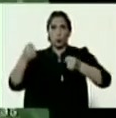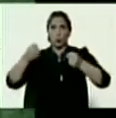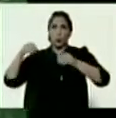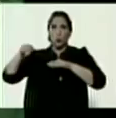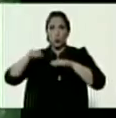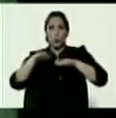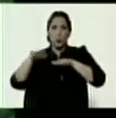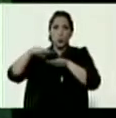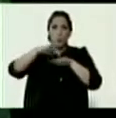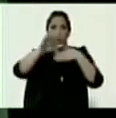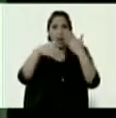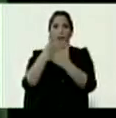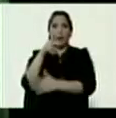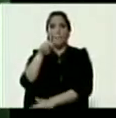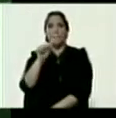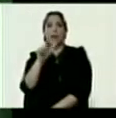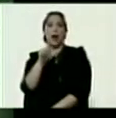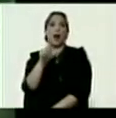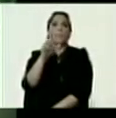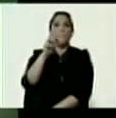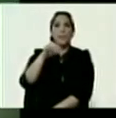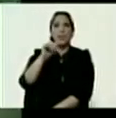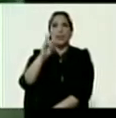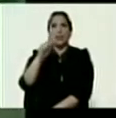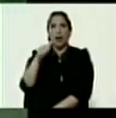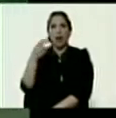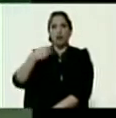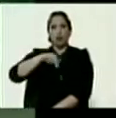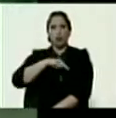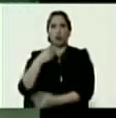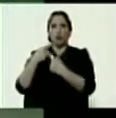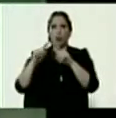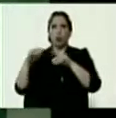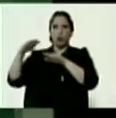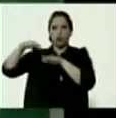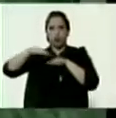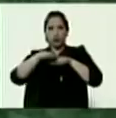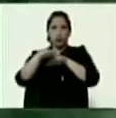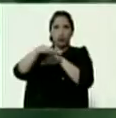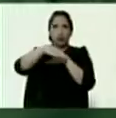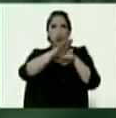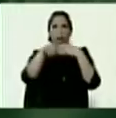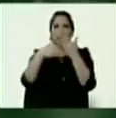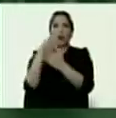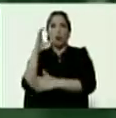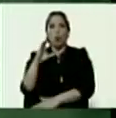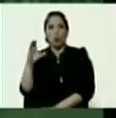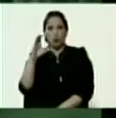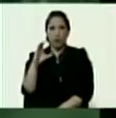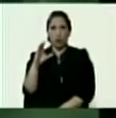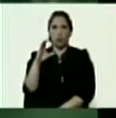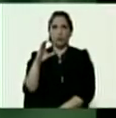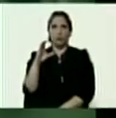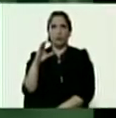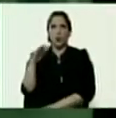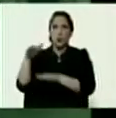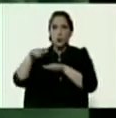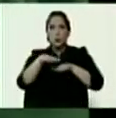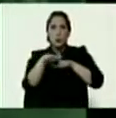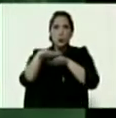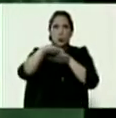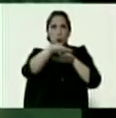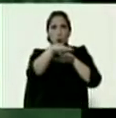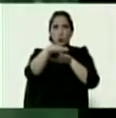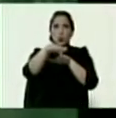sector La Palmita, de La Palmita se dirigió la caravana hacia Coloncito. De Coloncito